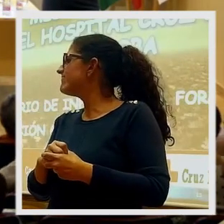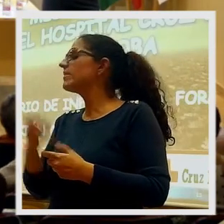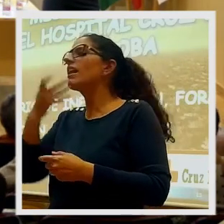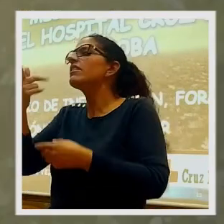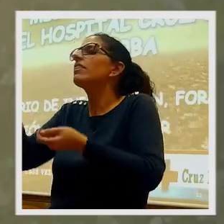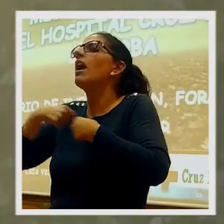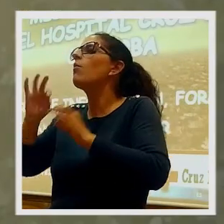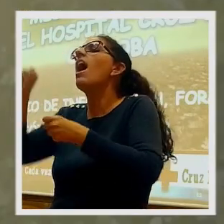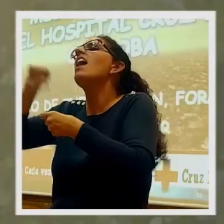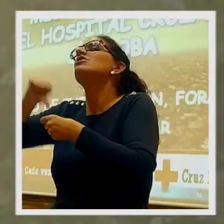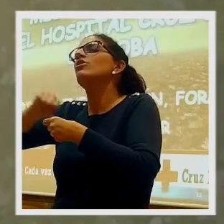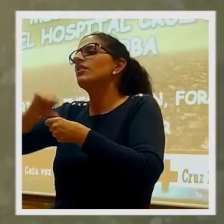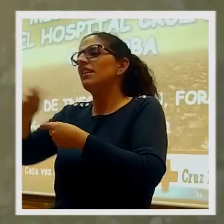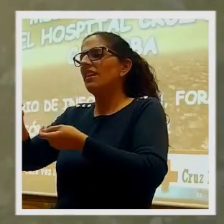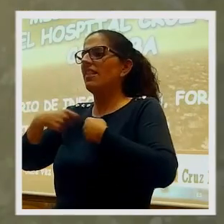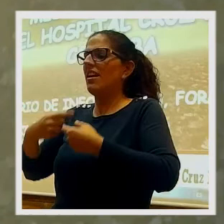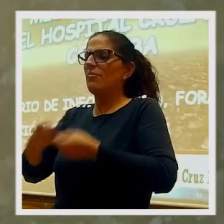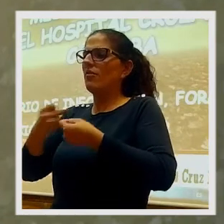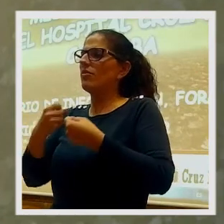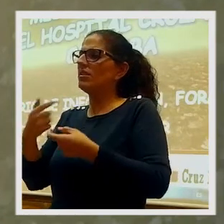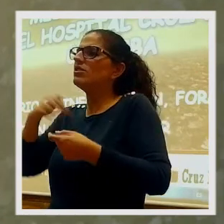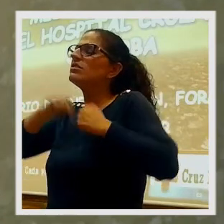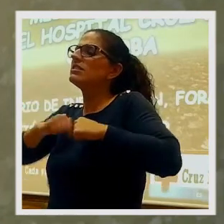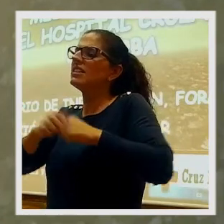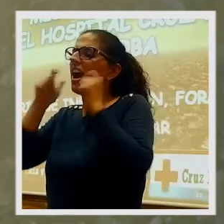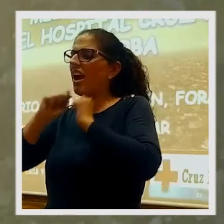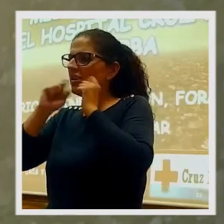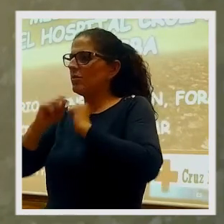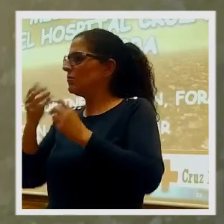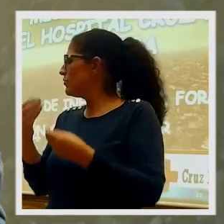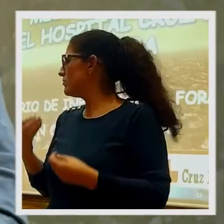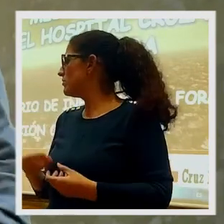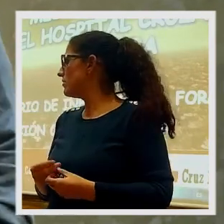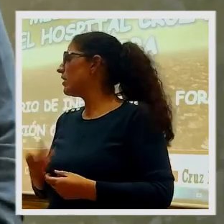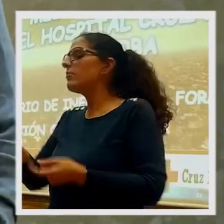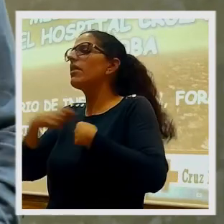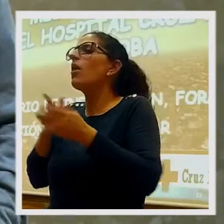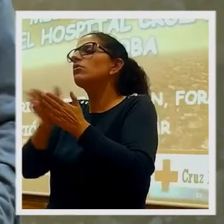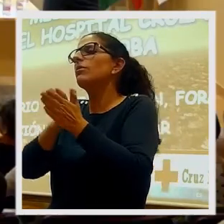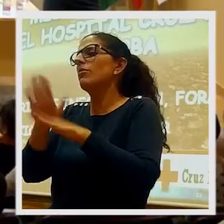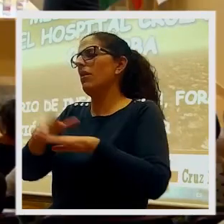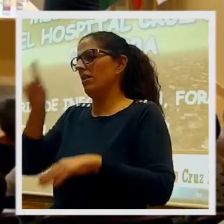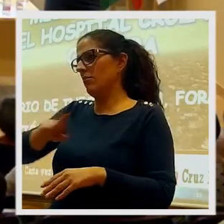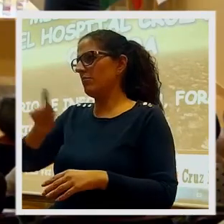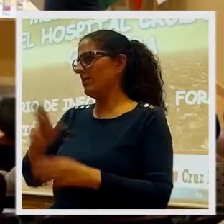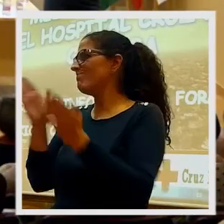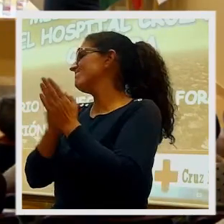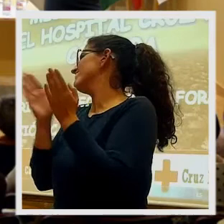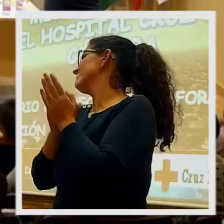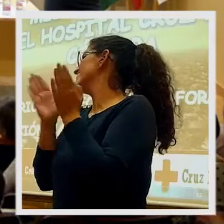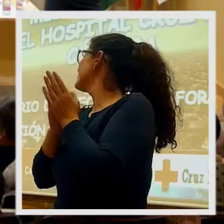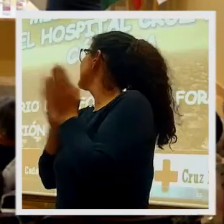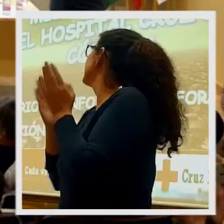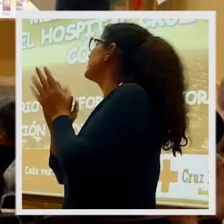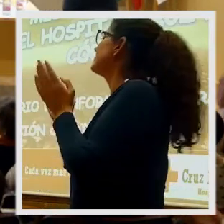gasolina maravillosa y me han hecho sentirme muy querido. Era una motivación más para recuperarme. Por último,